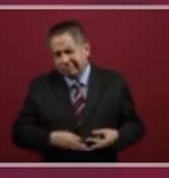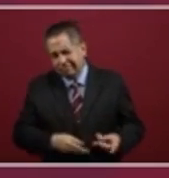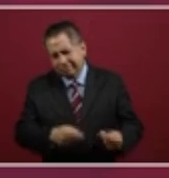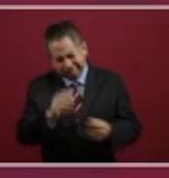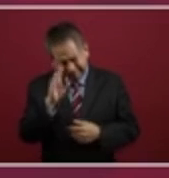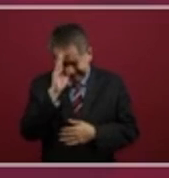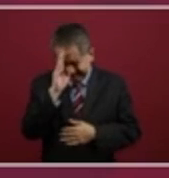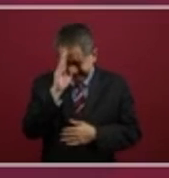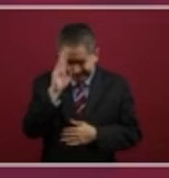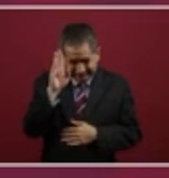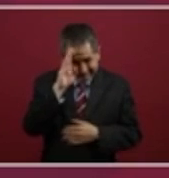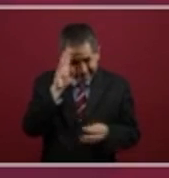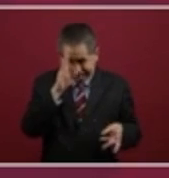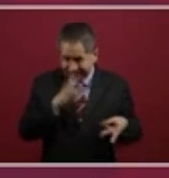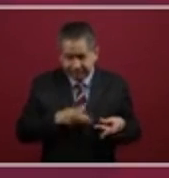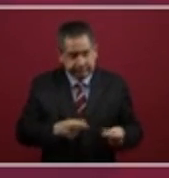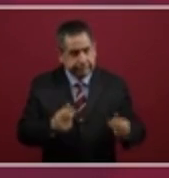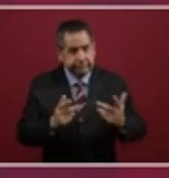Yo creo que